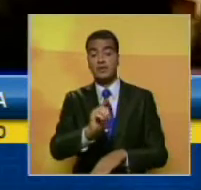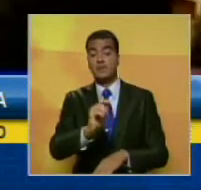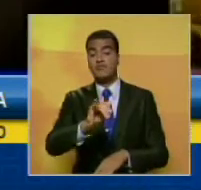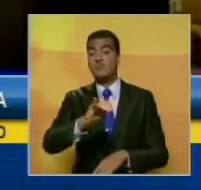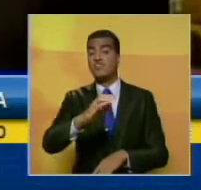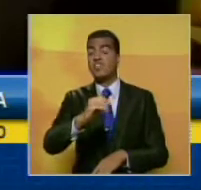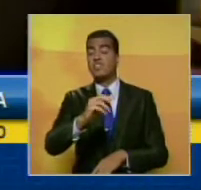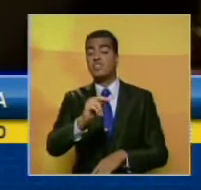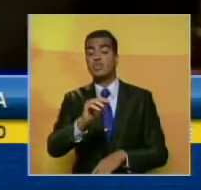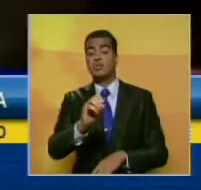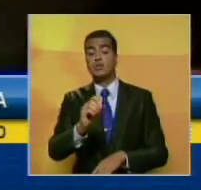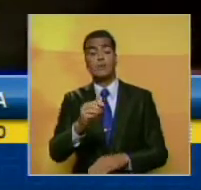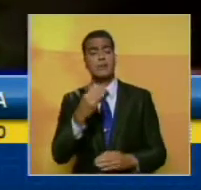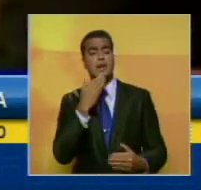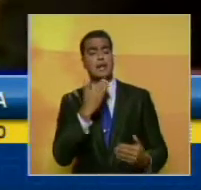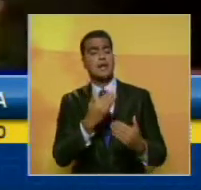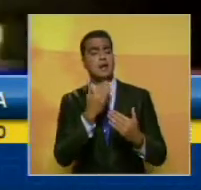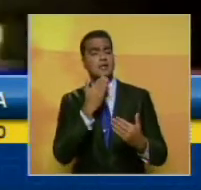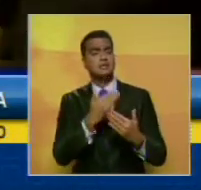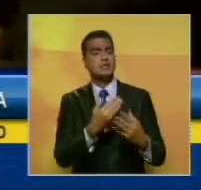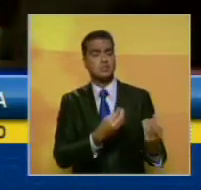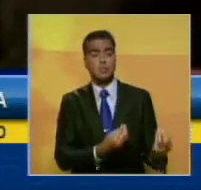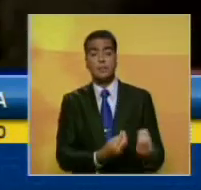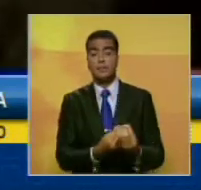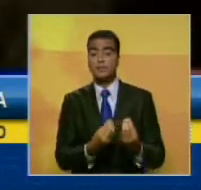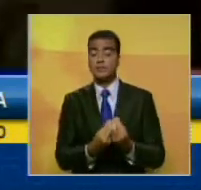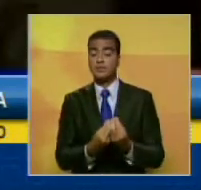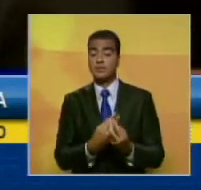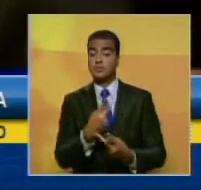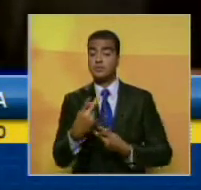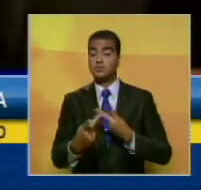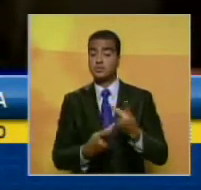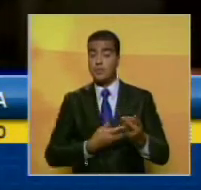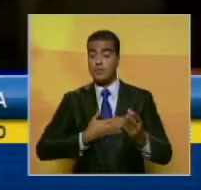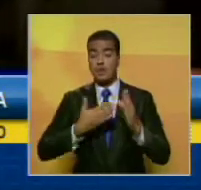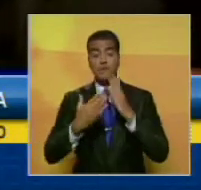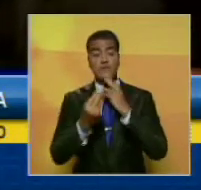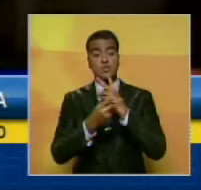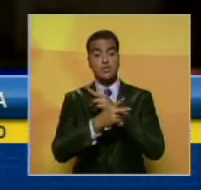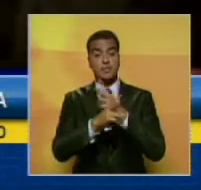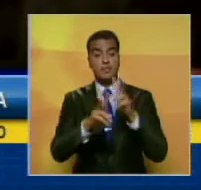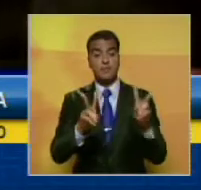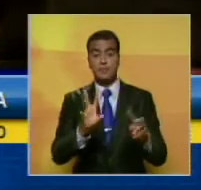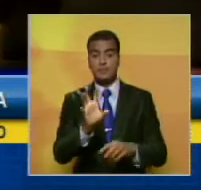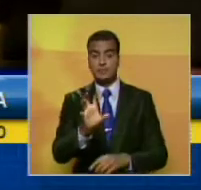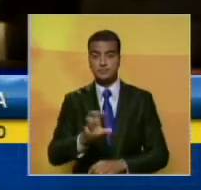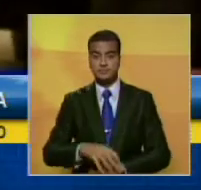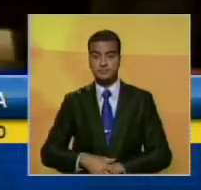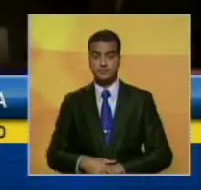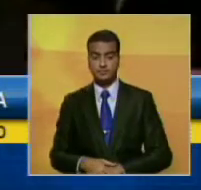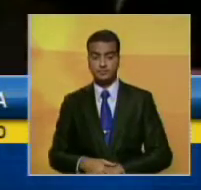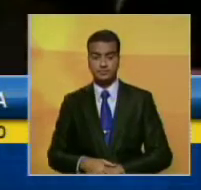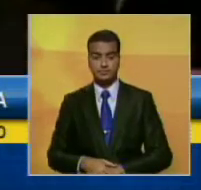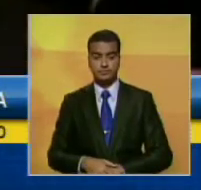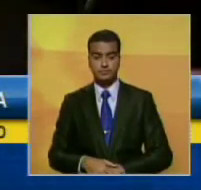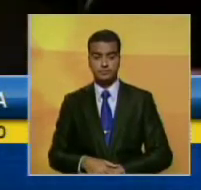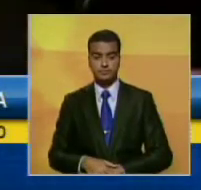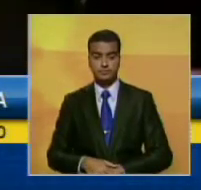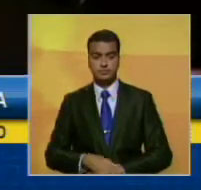Pietro Parolin, para agradecerle su acompañamiento en el proceso de diálogo de paz que se realiza en el país.